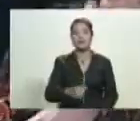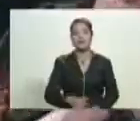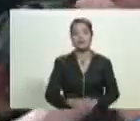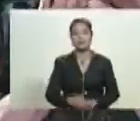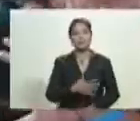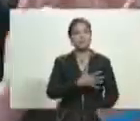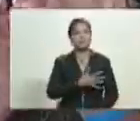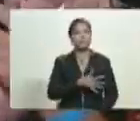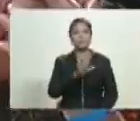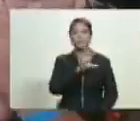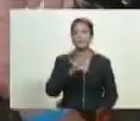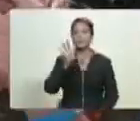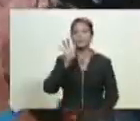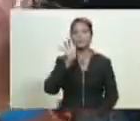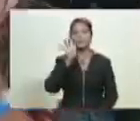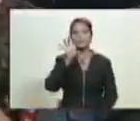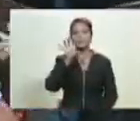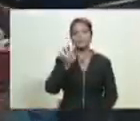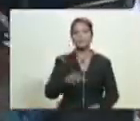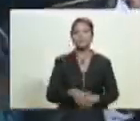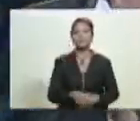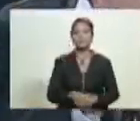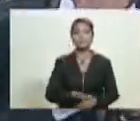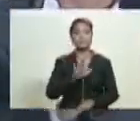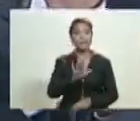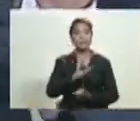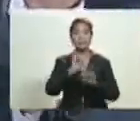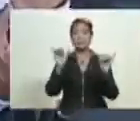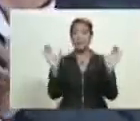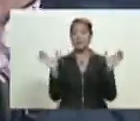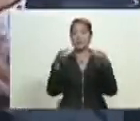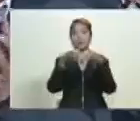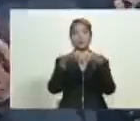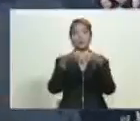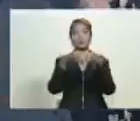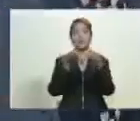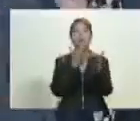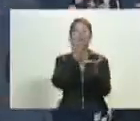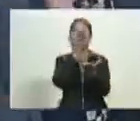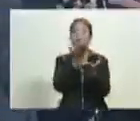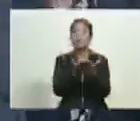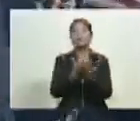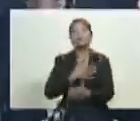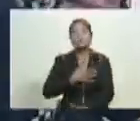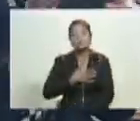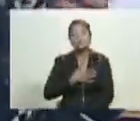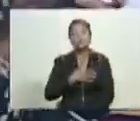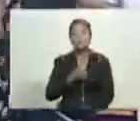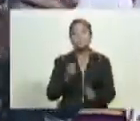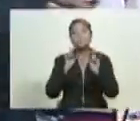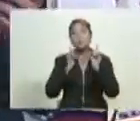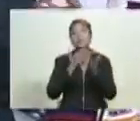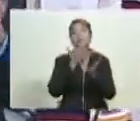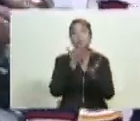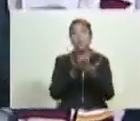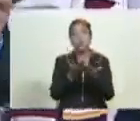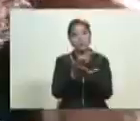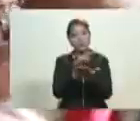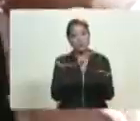y patriota. Es esa, pues, la propuesta que me permito hacer,